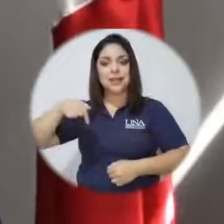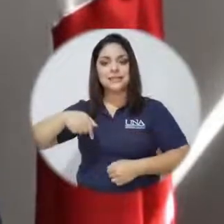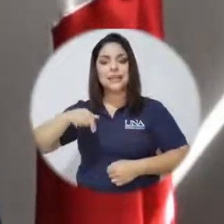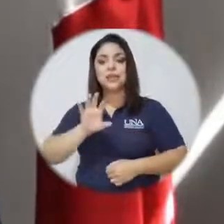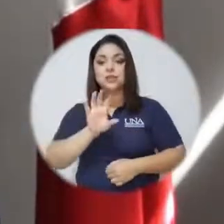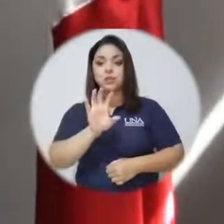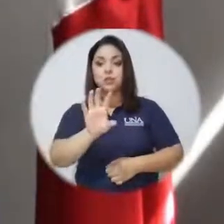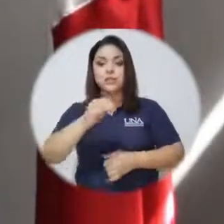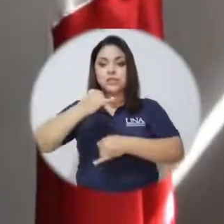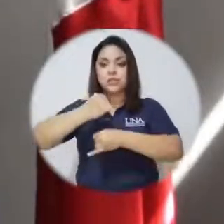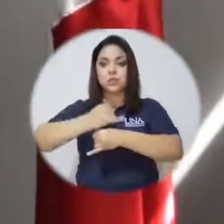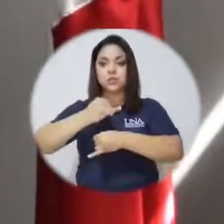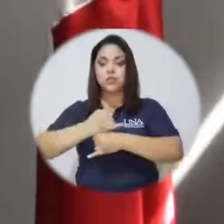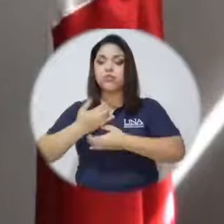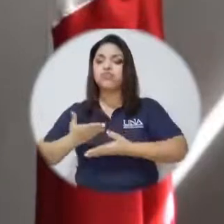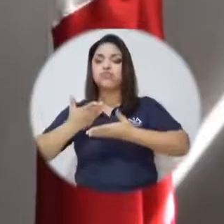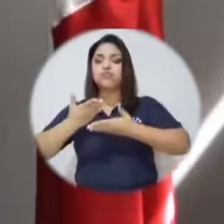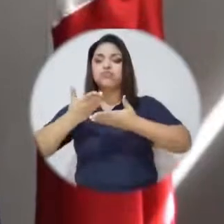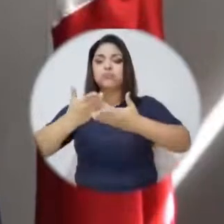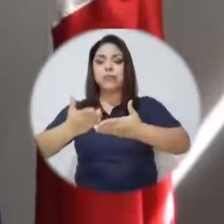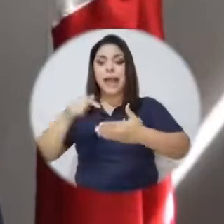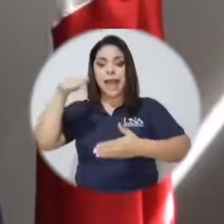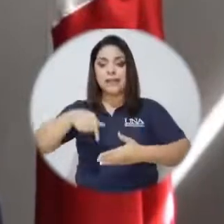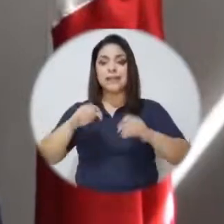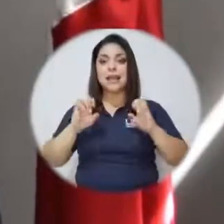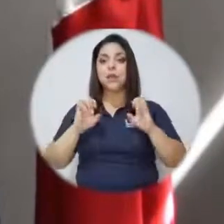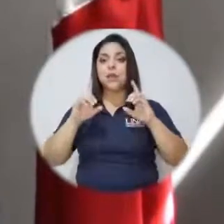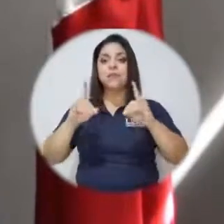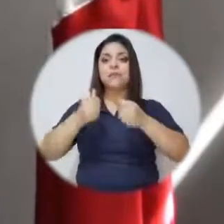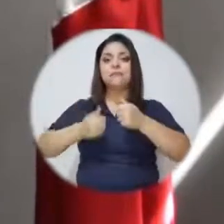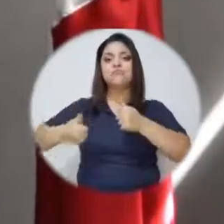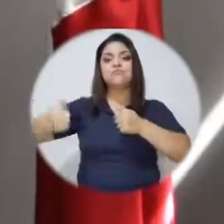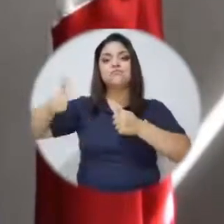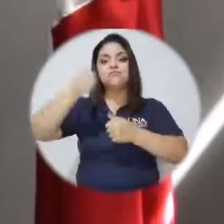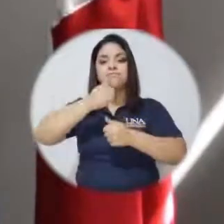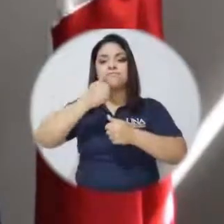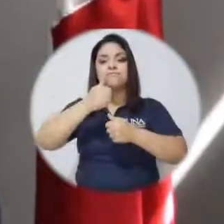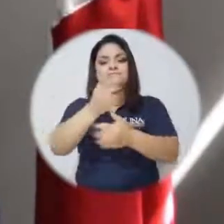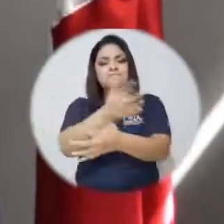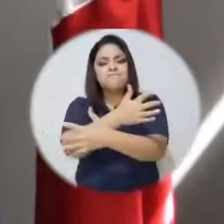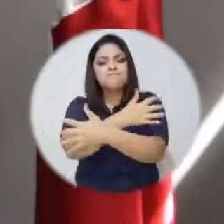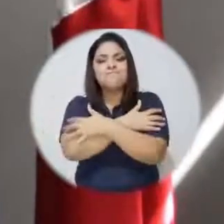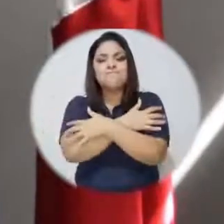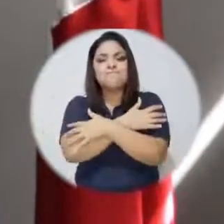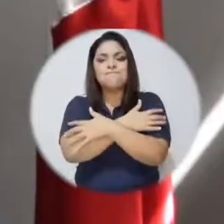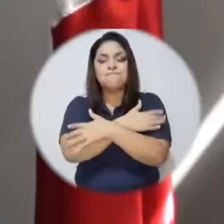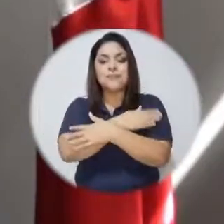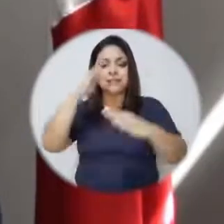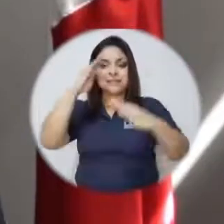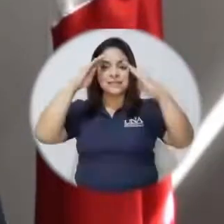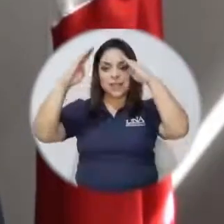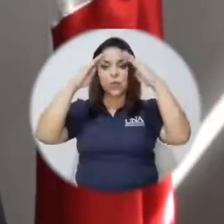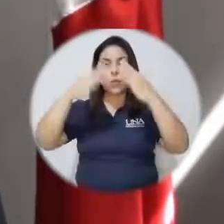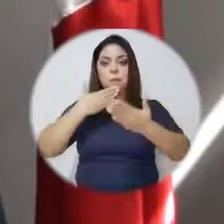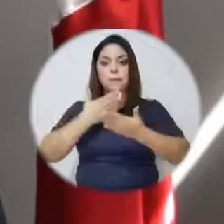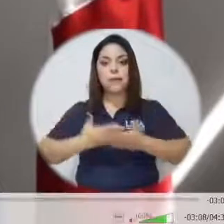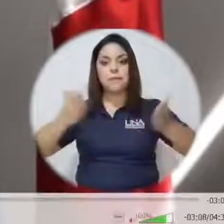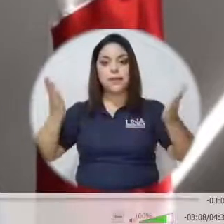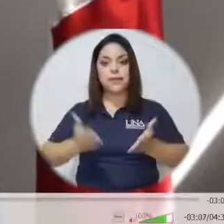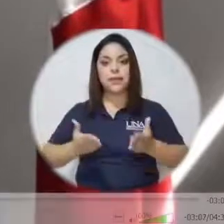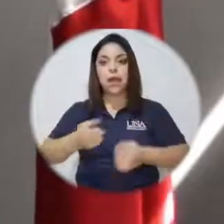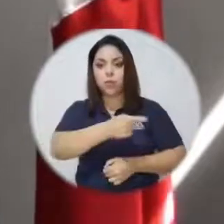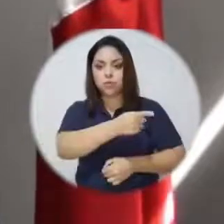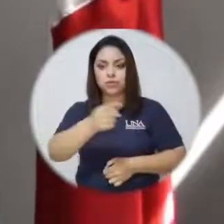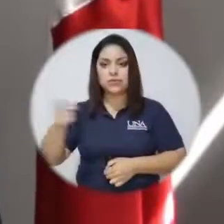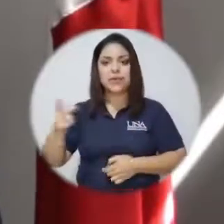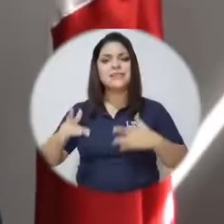esta su institución educativa superior un caluroso saludo de bienvenida. Ustedes